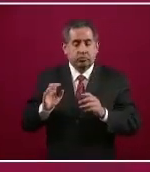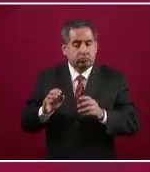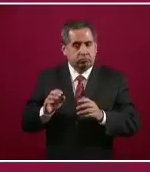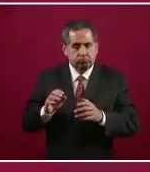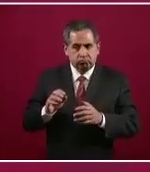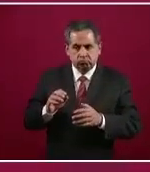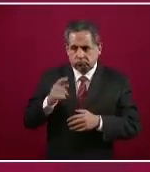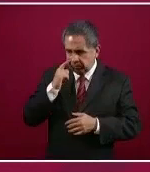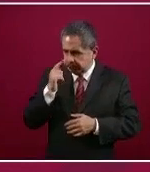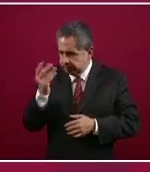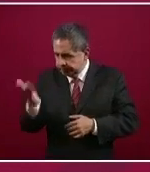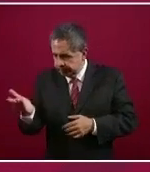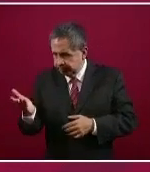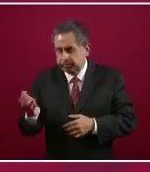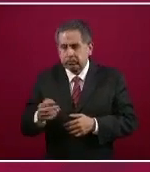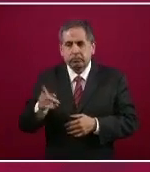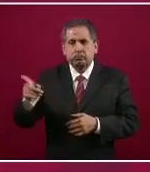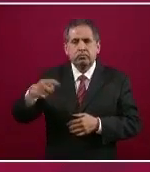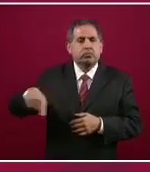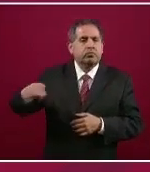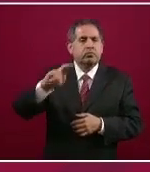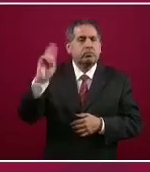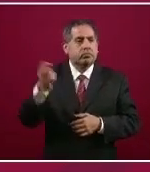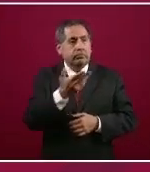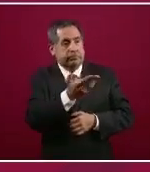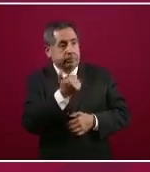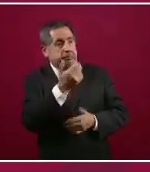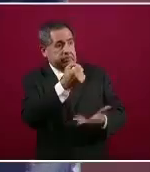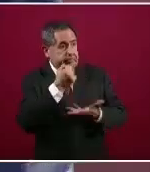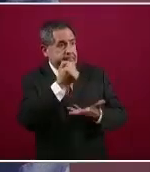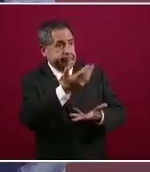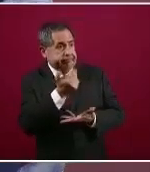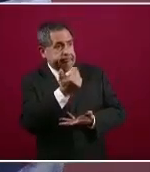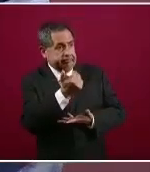estar pidiendo y pidiendo presupuesto